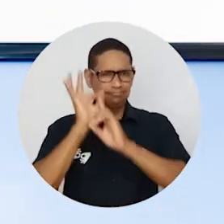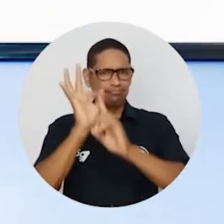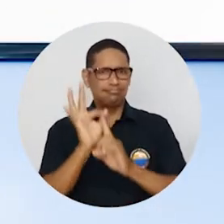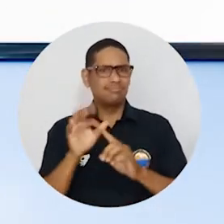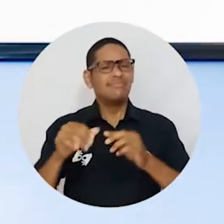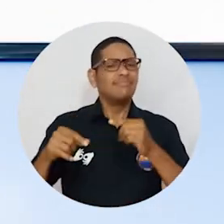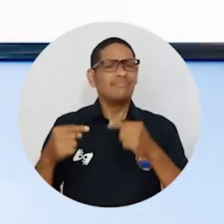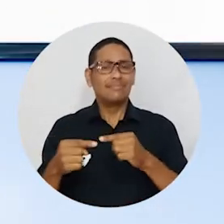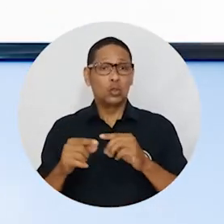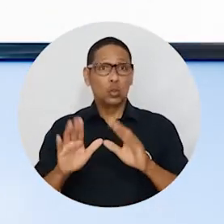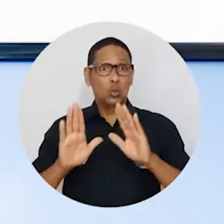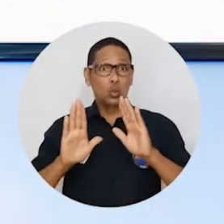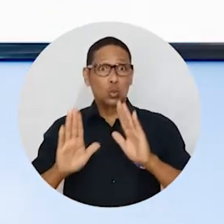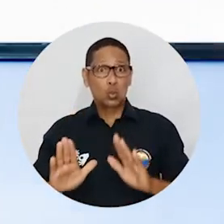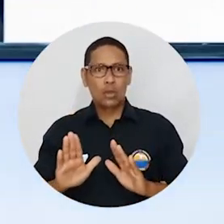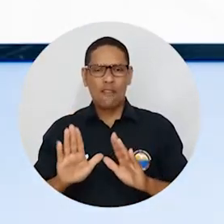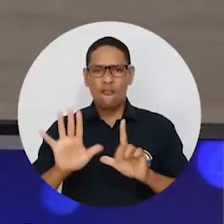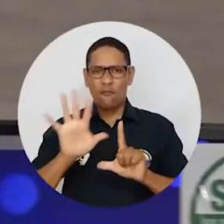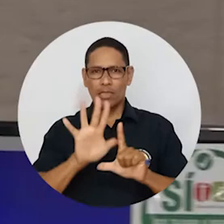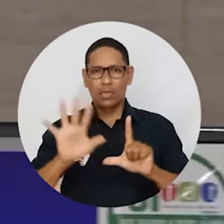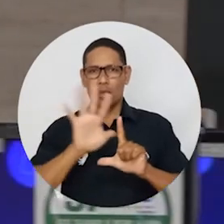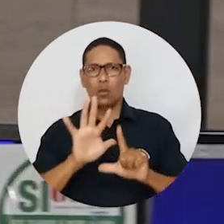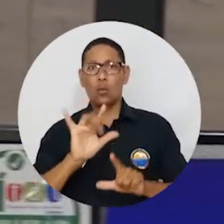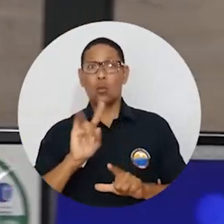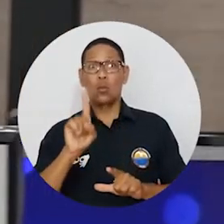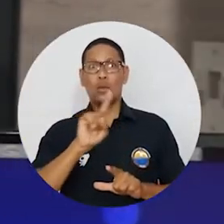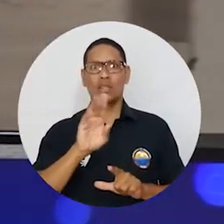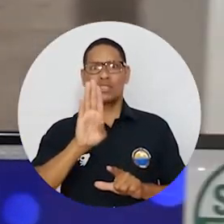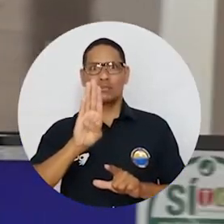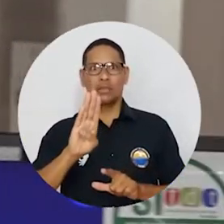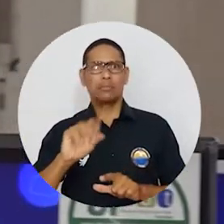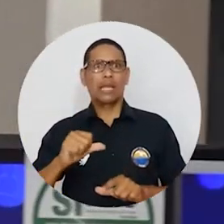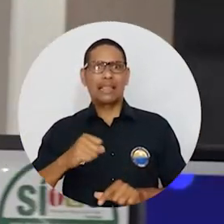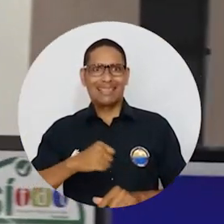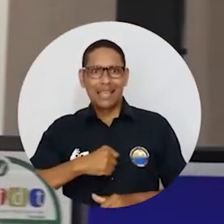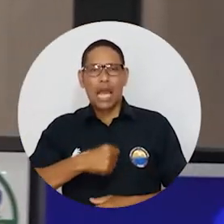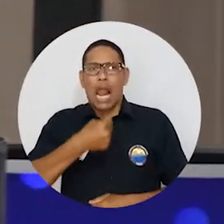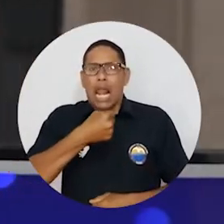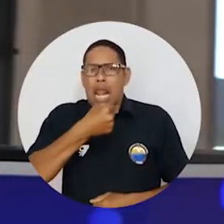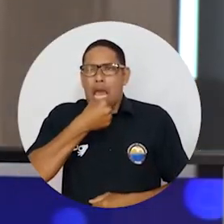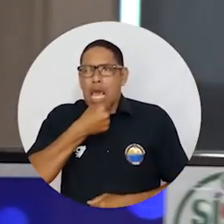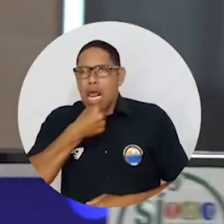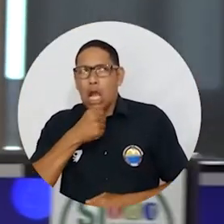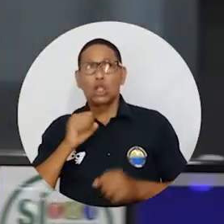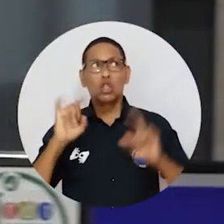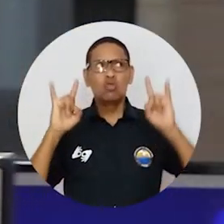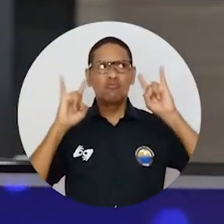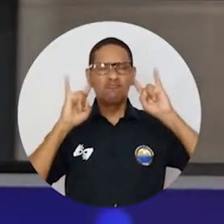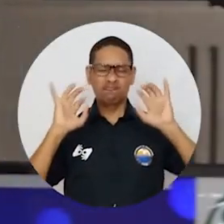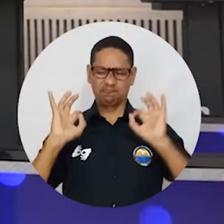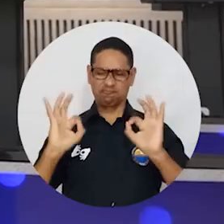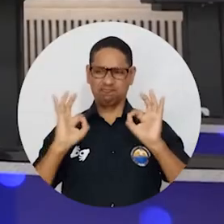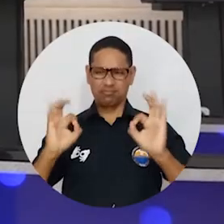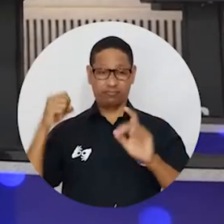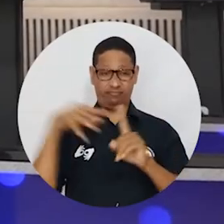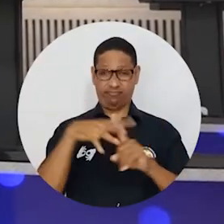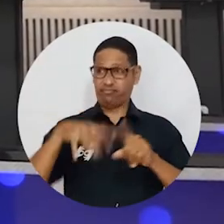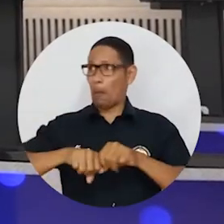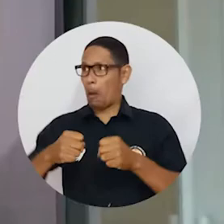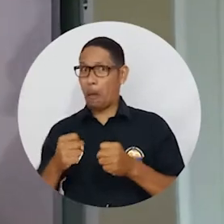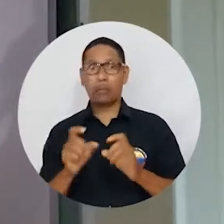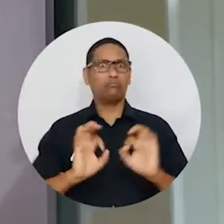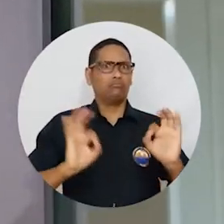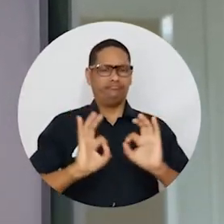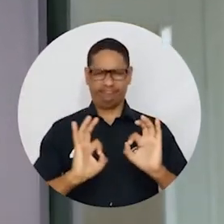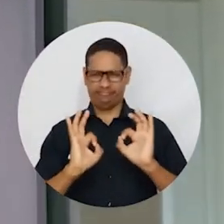Polycom Studio es una unidad de video USB que consta de un conjunto de micrófonos que mejora la calidad del sonido y elimina el ruido. Y lo